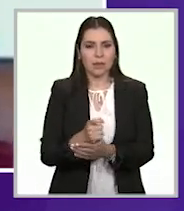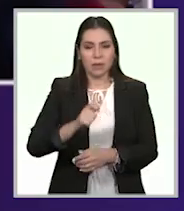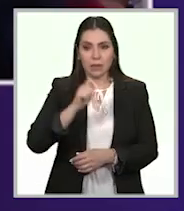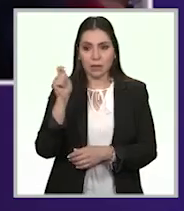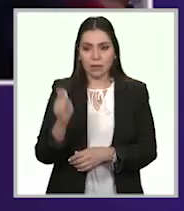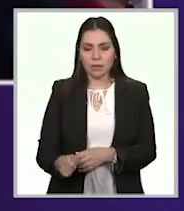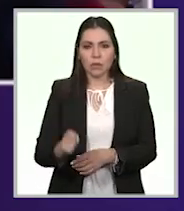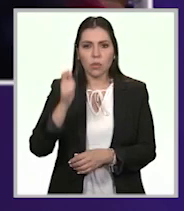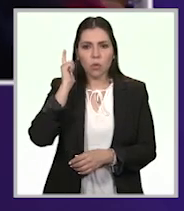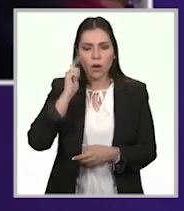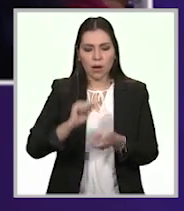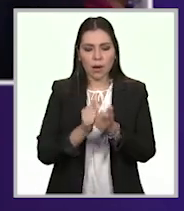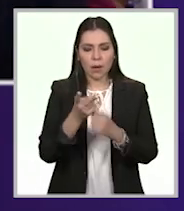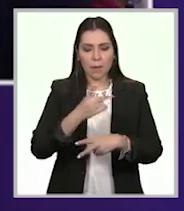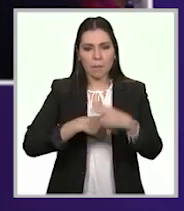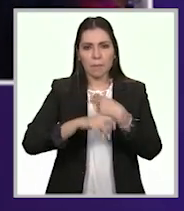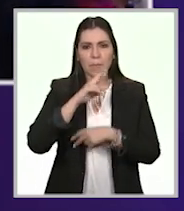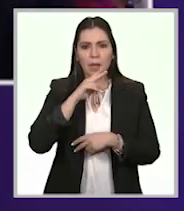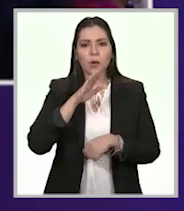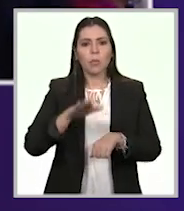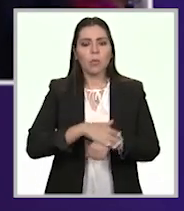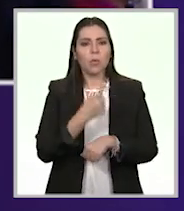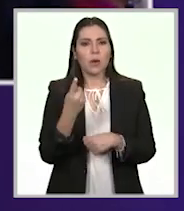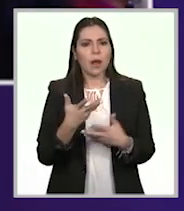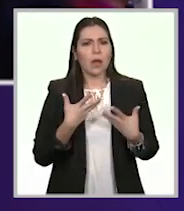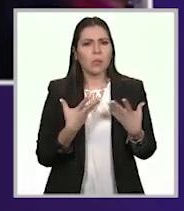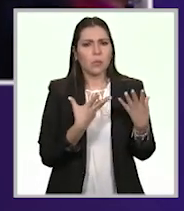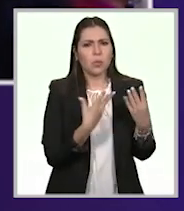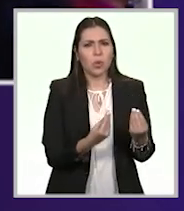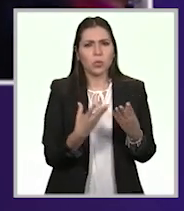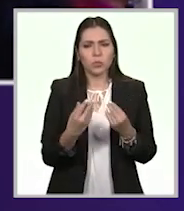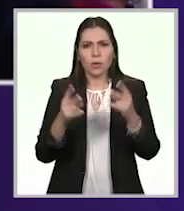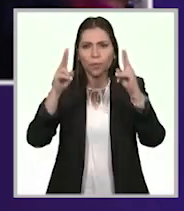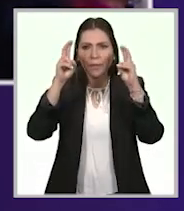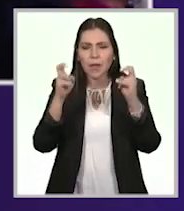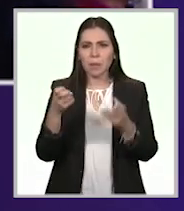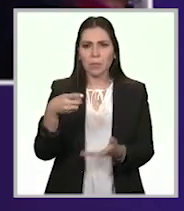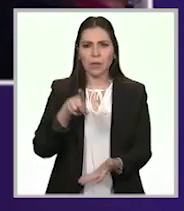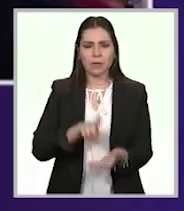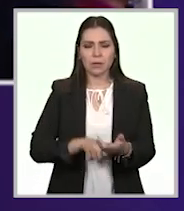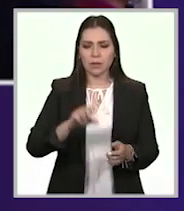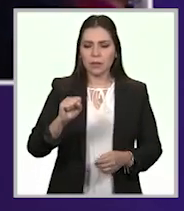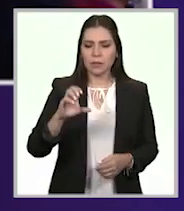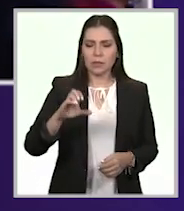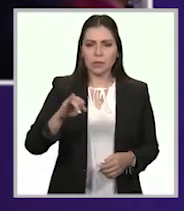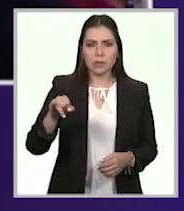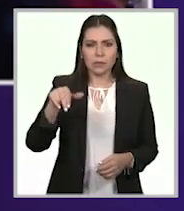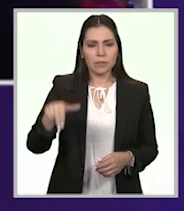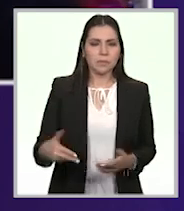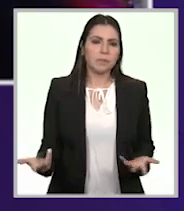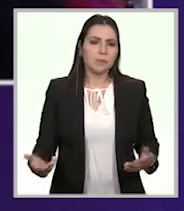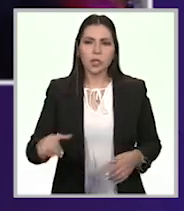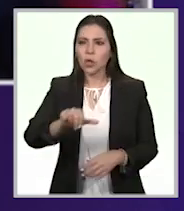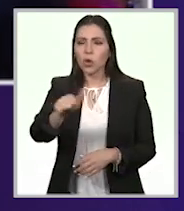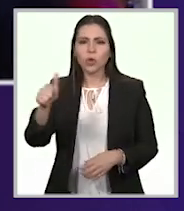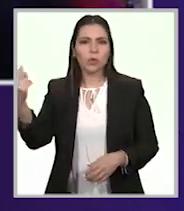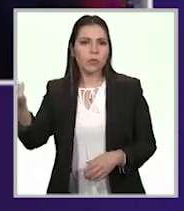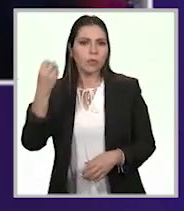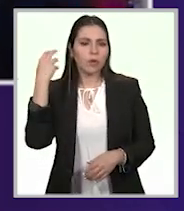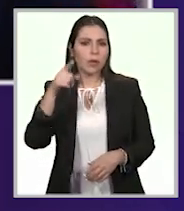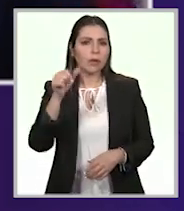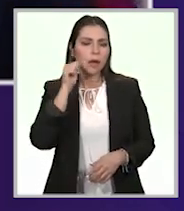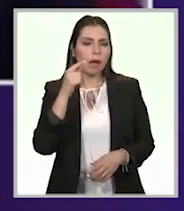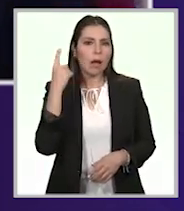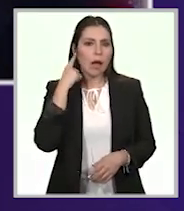a partir de la descarga de asuntos de la Suprema Corte de Justicia de la Nación. Hemos escuchado, por ejemplo, en